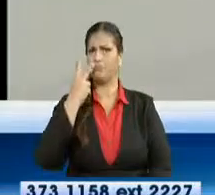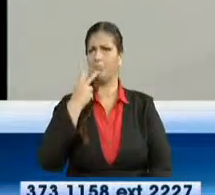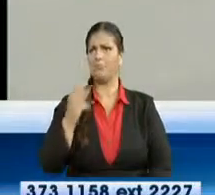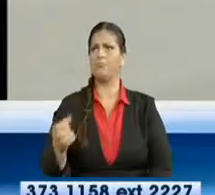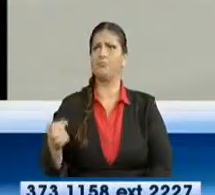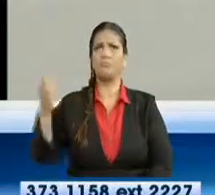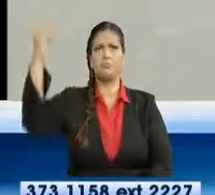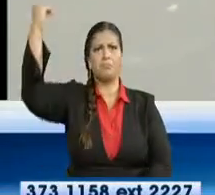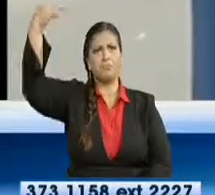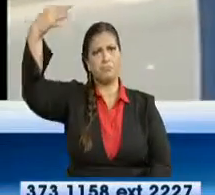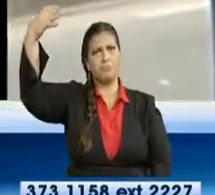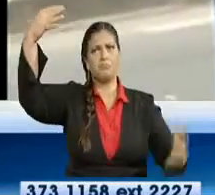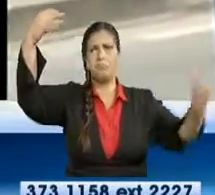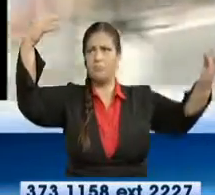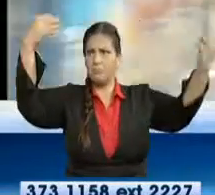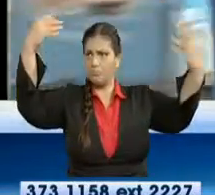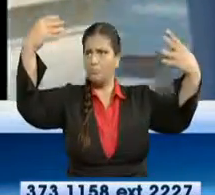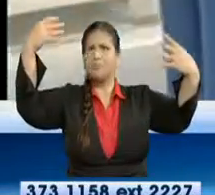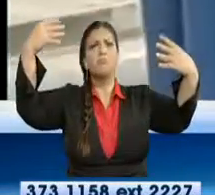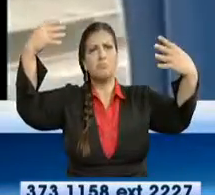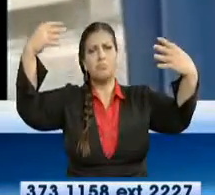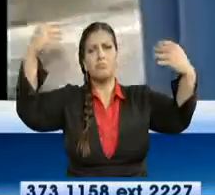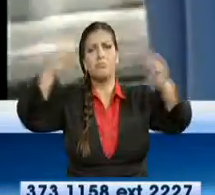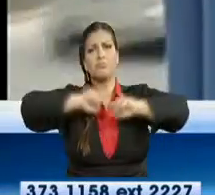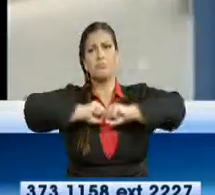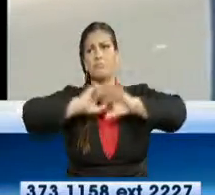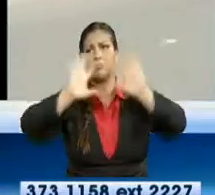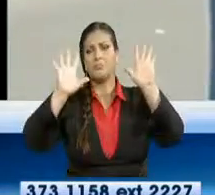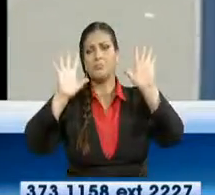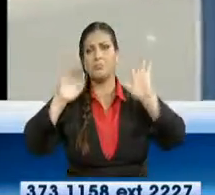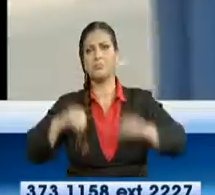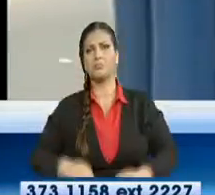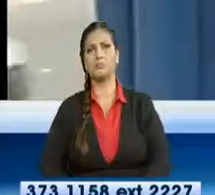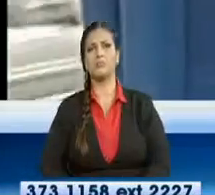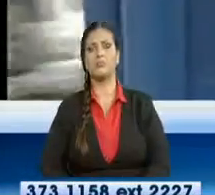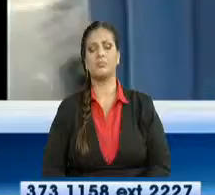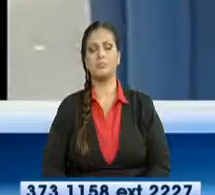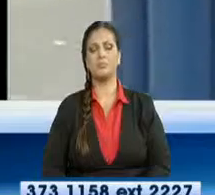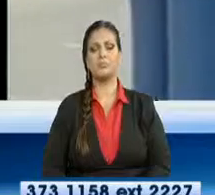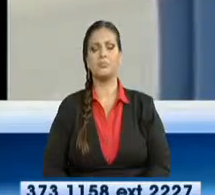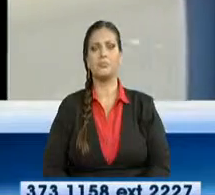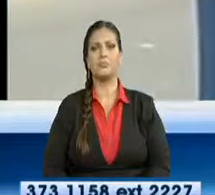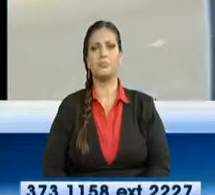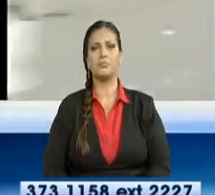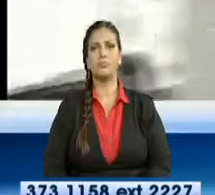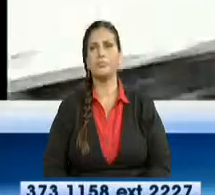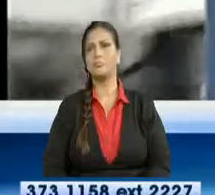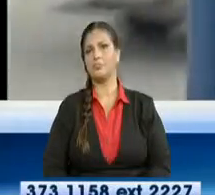sí están como que engarzadas o sí están aseguradas estas luminarias, por lo menos